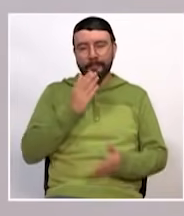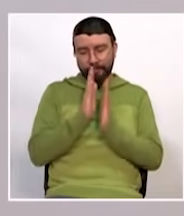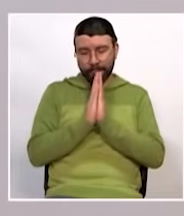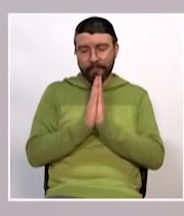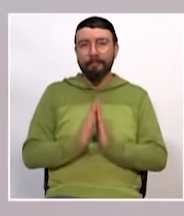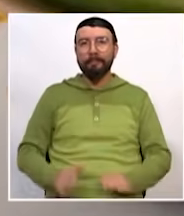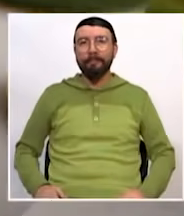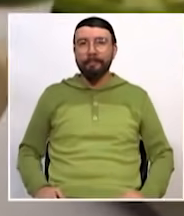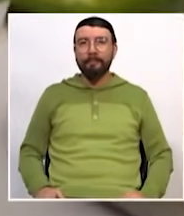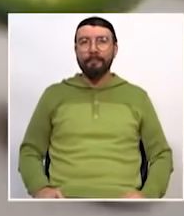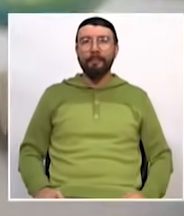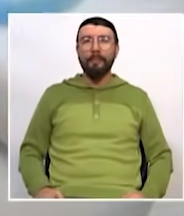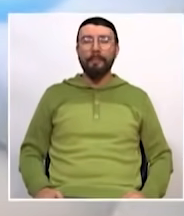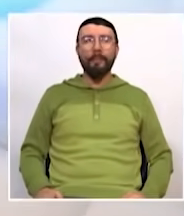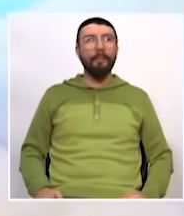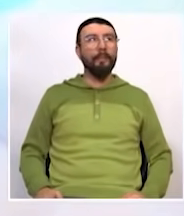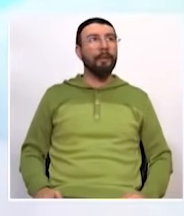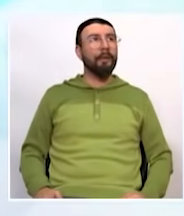master